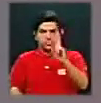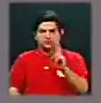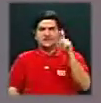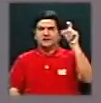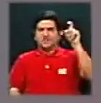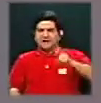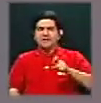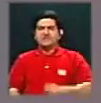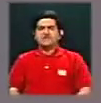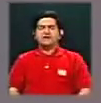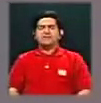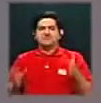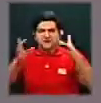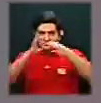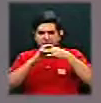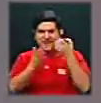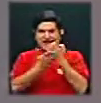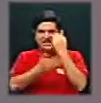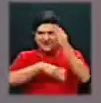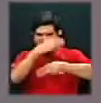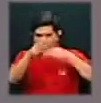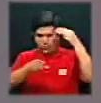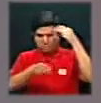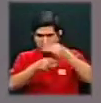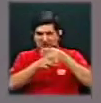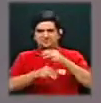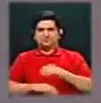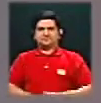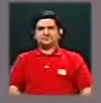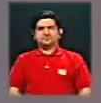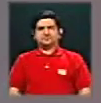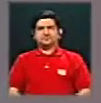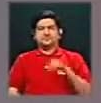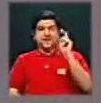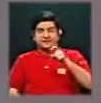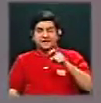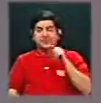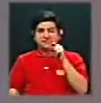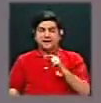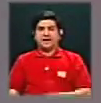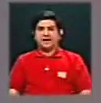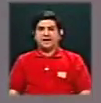debe integrarse a la economía mundial, debe abatir